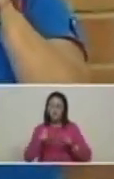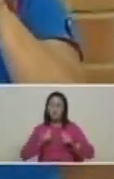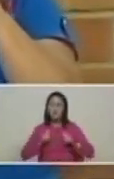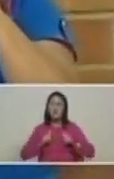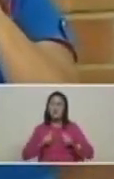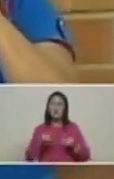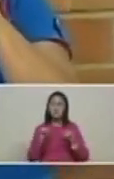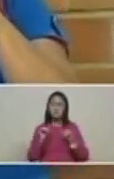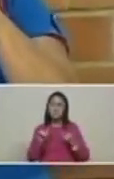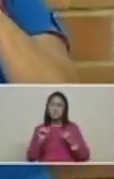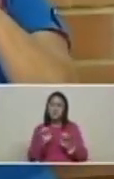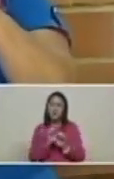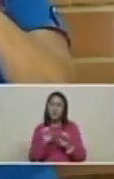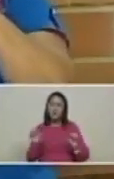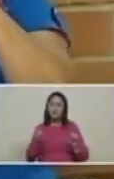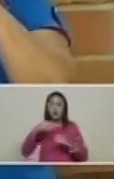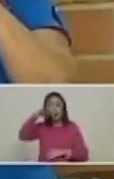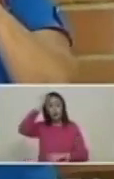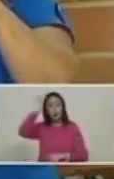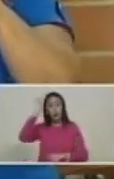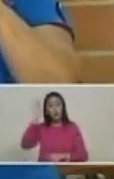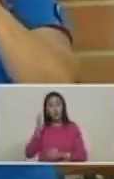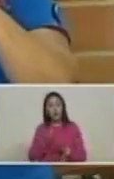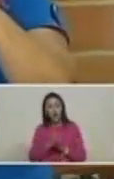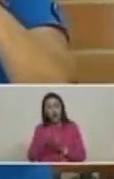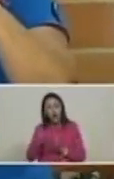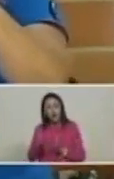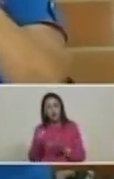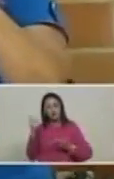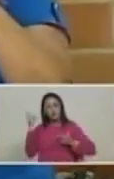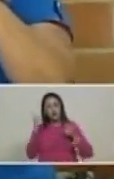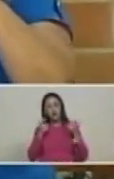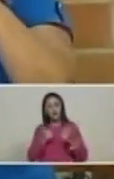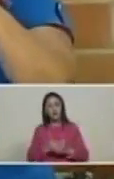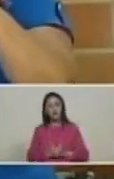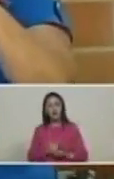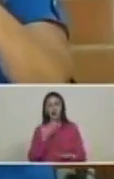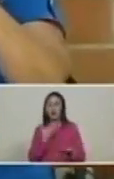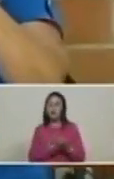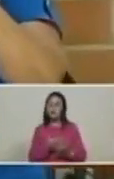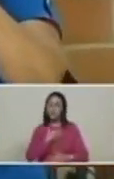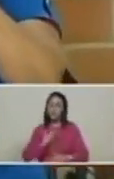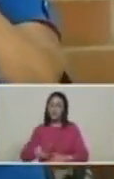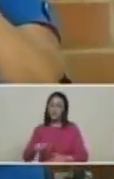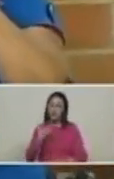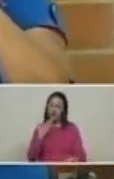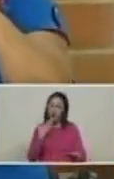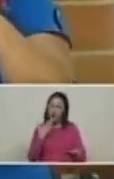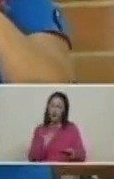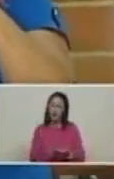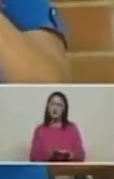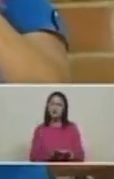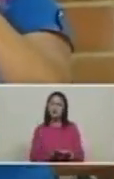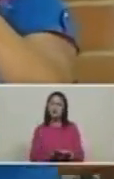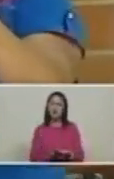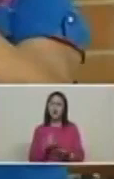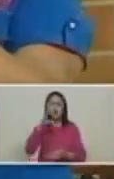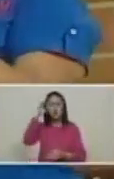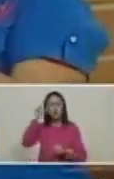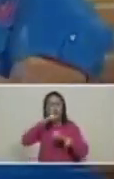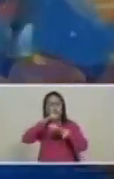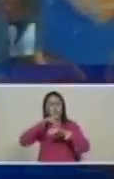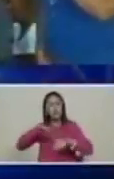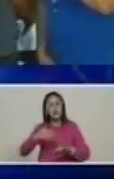misma educación que Robert tuvo al lado de nuestro comandante. Gracias, presidente, gracias de mi corazón y que Dios me lo